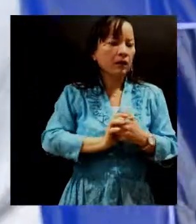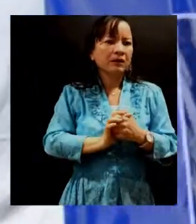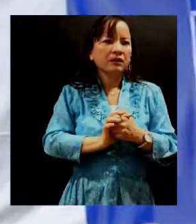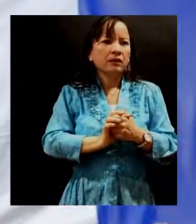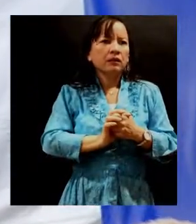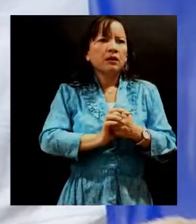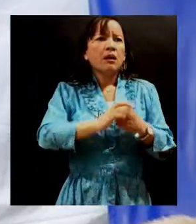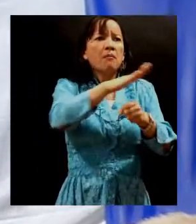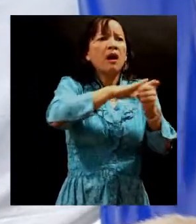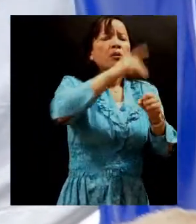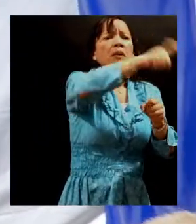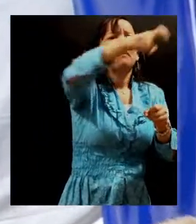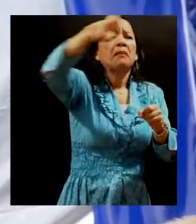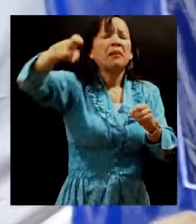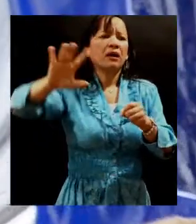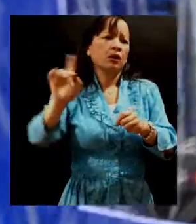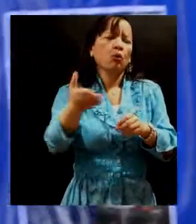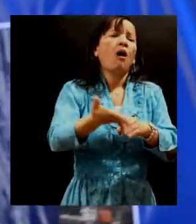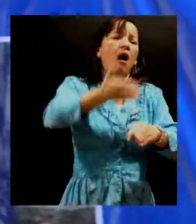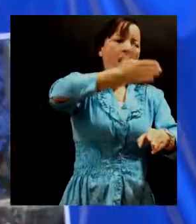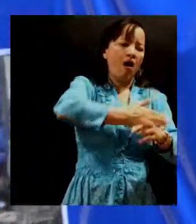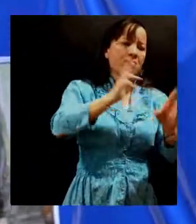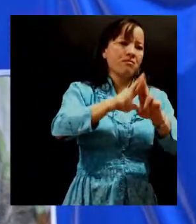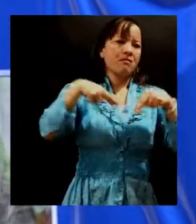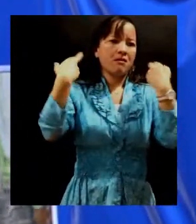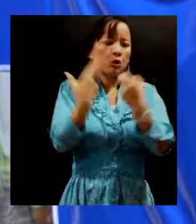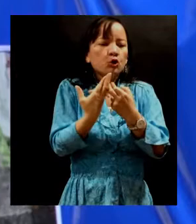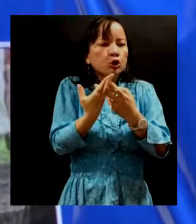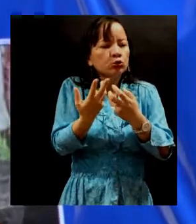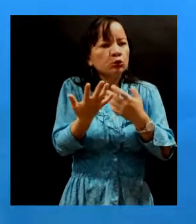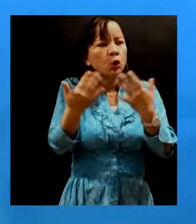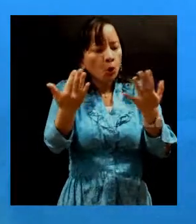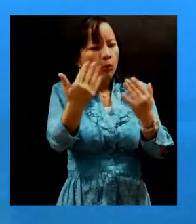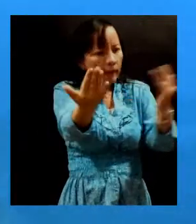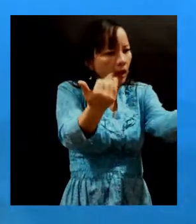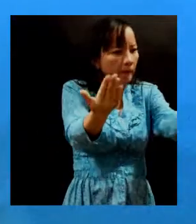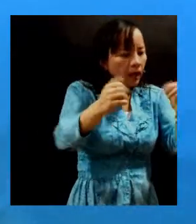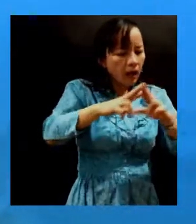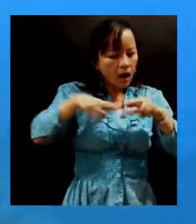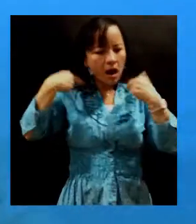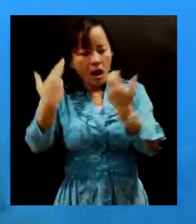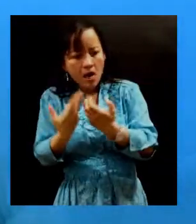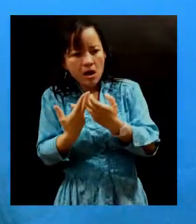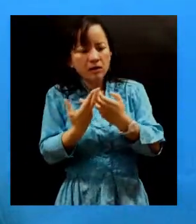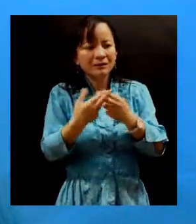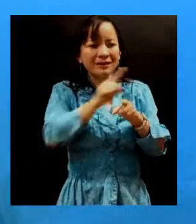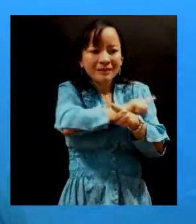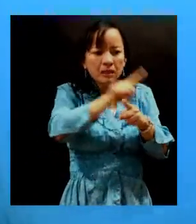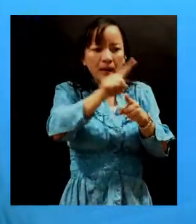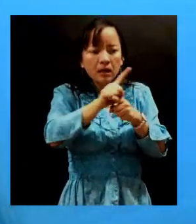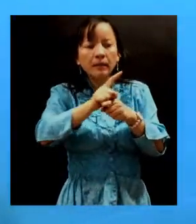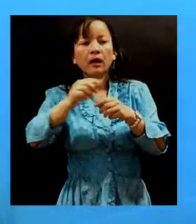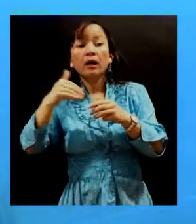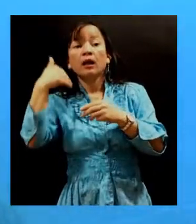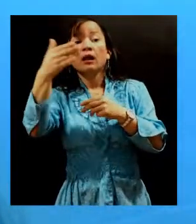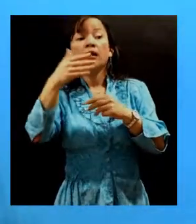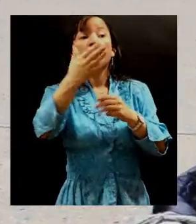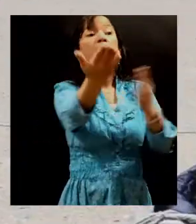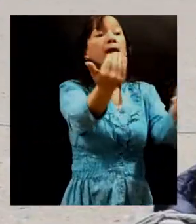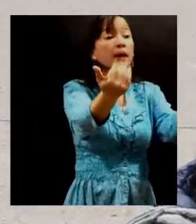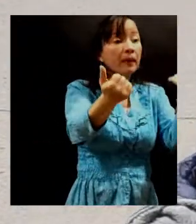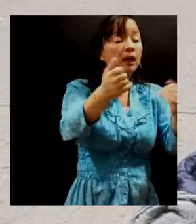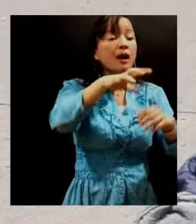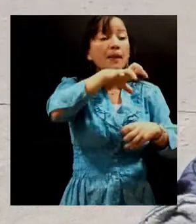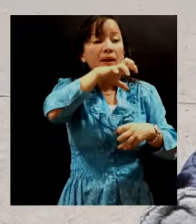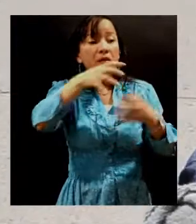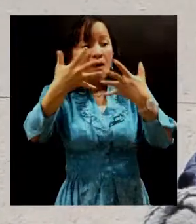cronograma total de todos los sectores de la ciudad? Porque se deben coordinar primero las reuniones previas con la comunidad. Entonces, cada semana